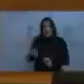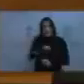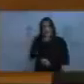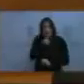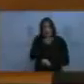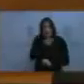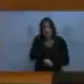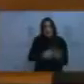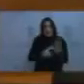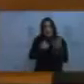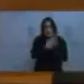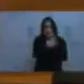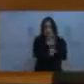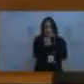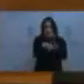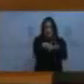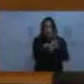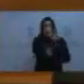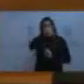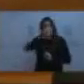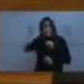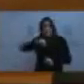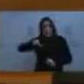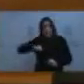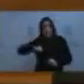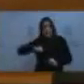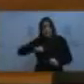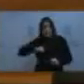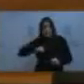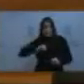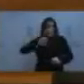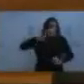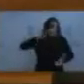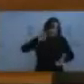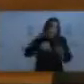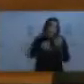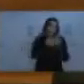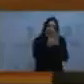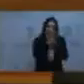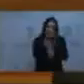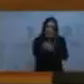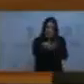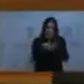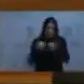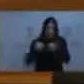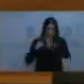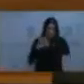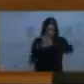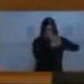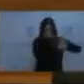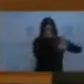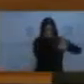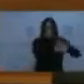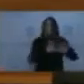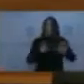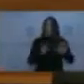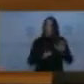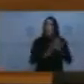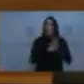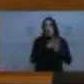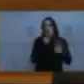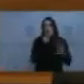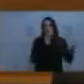del Sergas. Eso está en Galicia. ¿Dónde son decretos? Andalucía y Aragón, bajo gobierno socialista en 2003. Ahí son decretos.